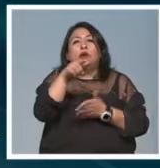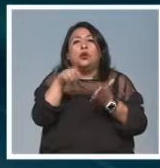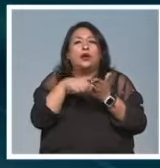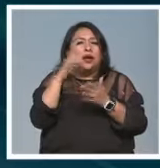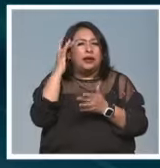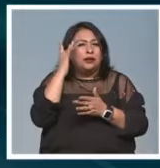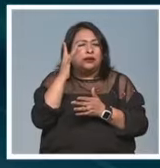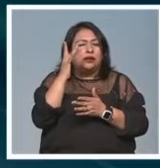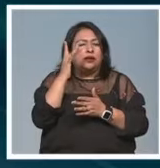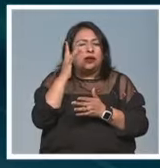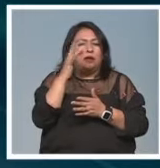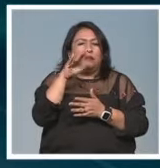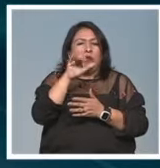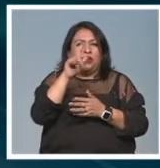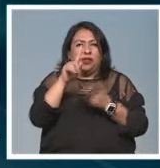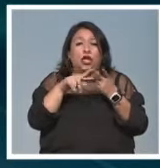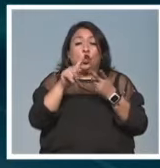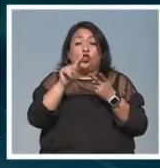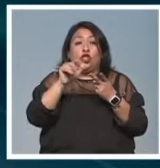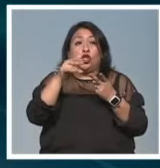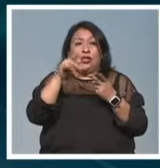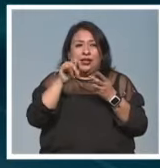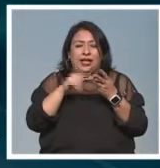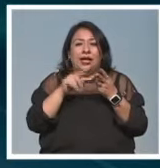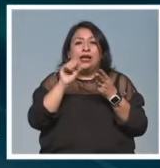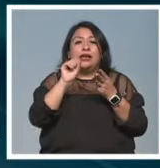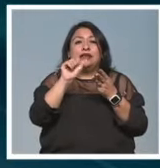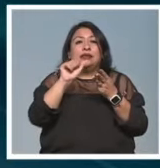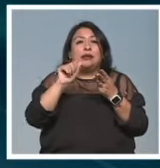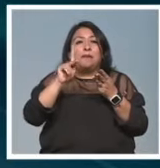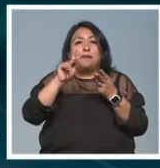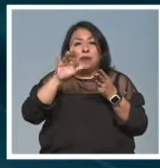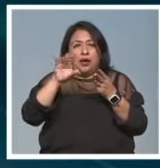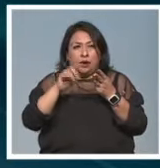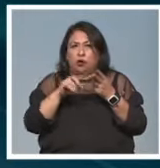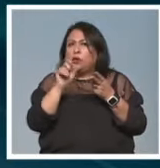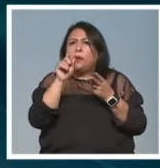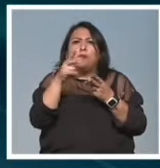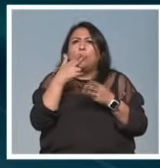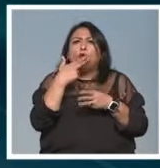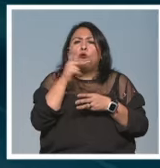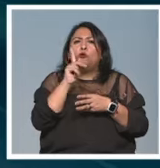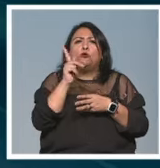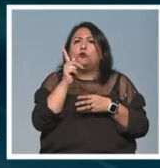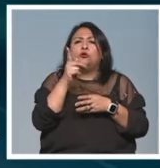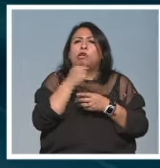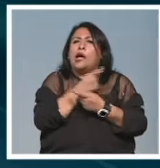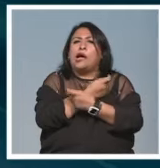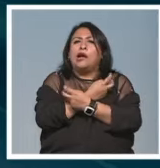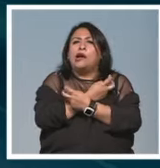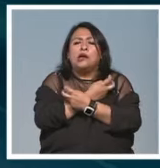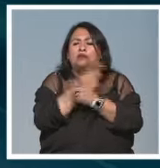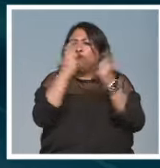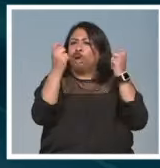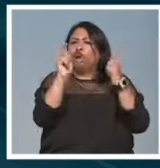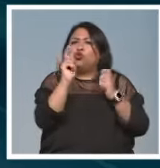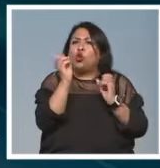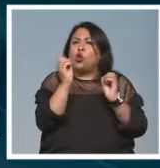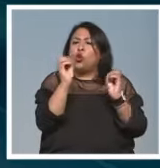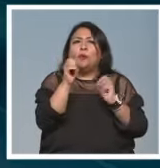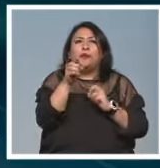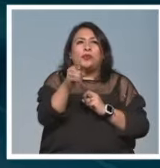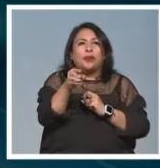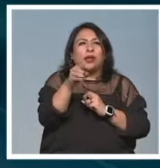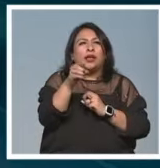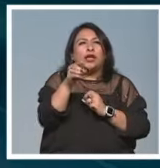Mateo Macuilxochitl, Teotitlán del Valle o San Pablo Villa de Mitla, tampoco se utiliza la figura de las catrinas. Es que es un